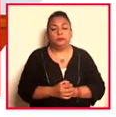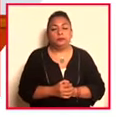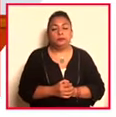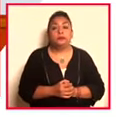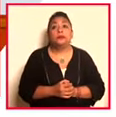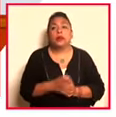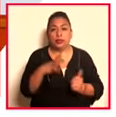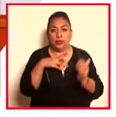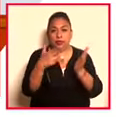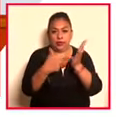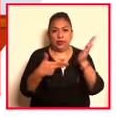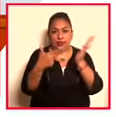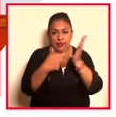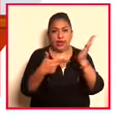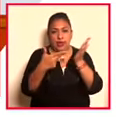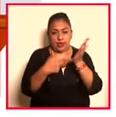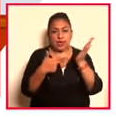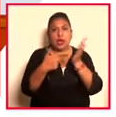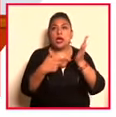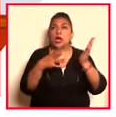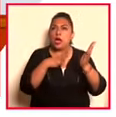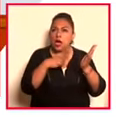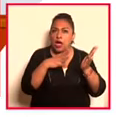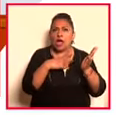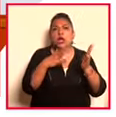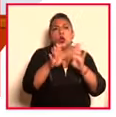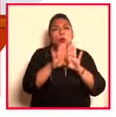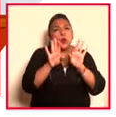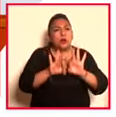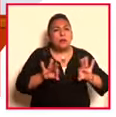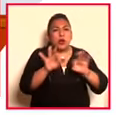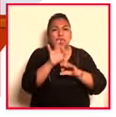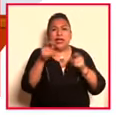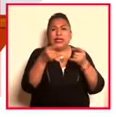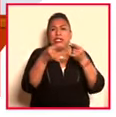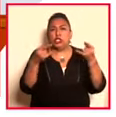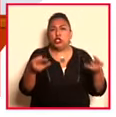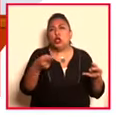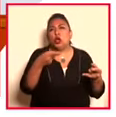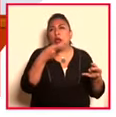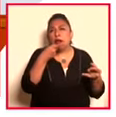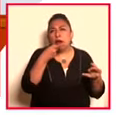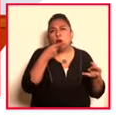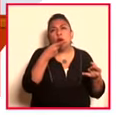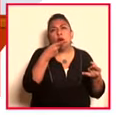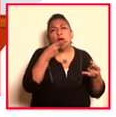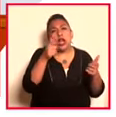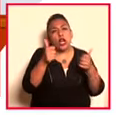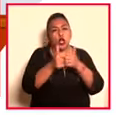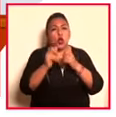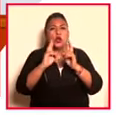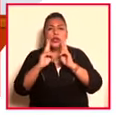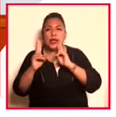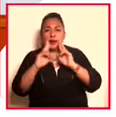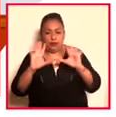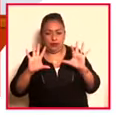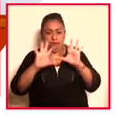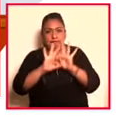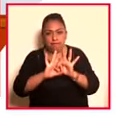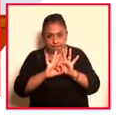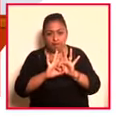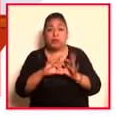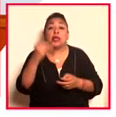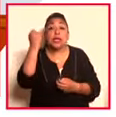un taller que mezcla las herramientas esenciales de la historia oral con las de la narrativa, con la